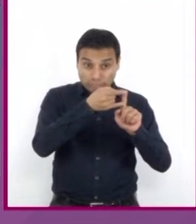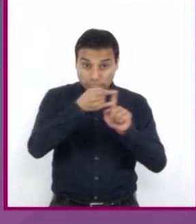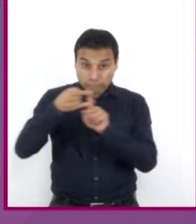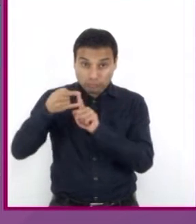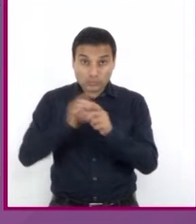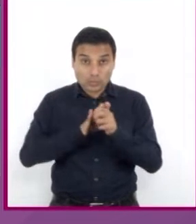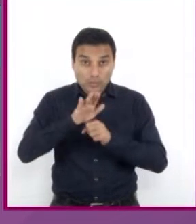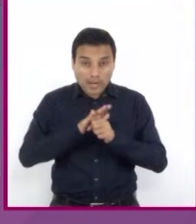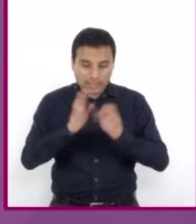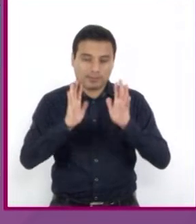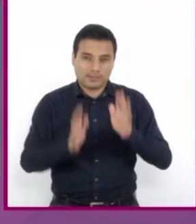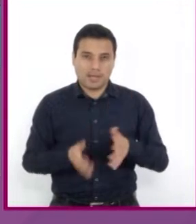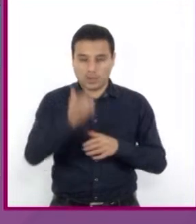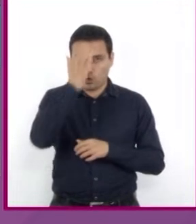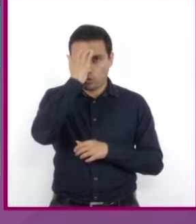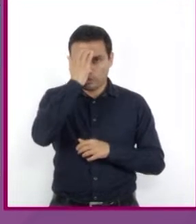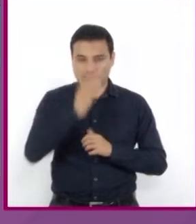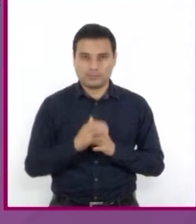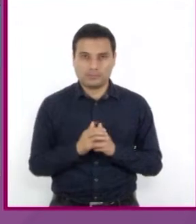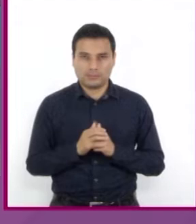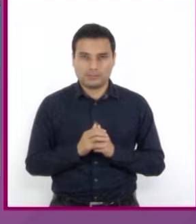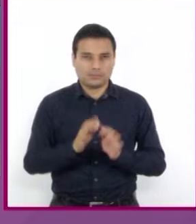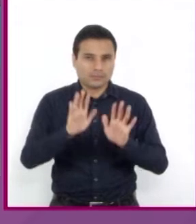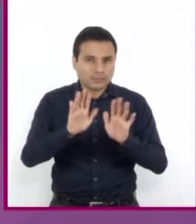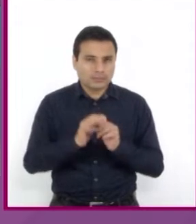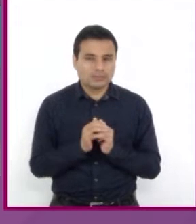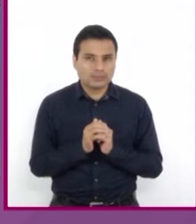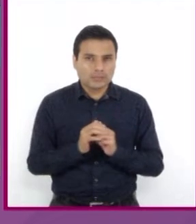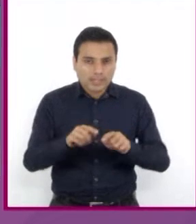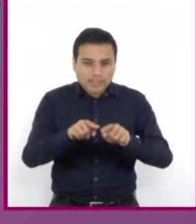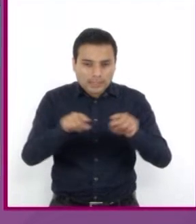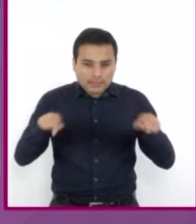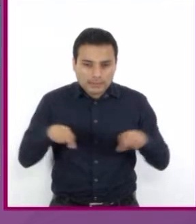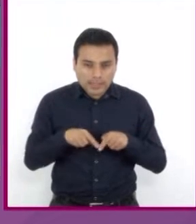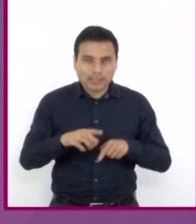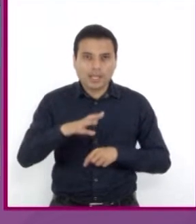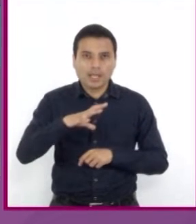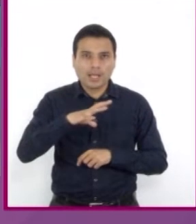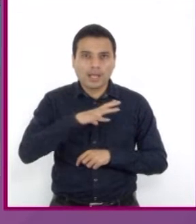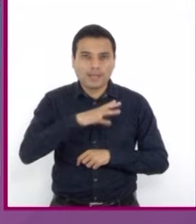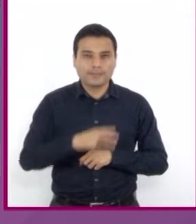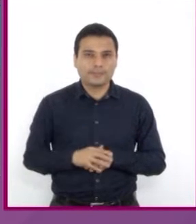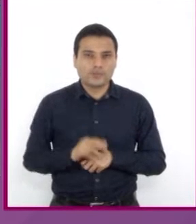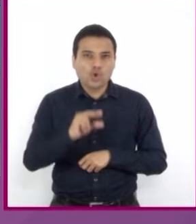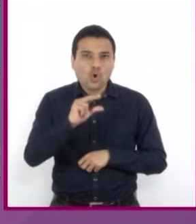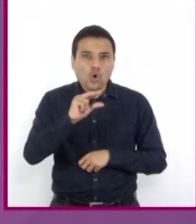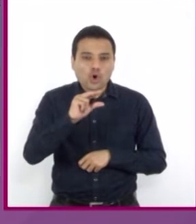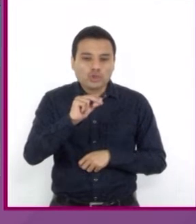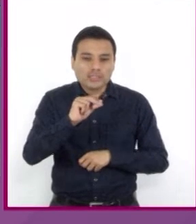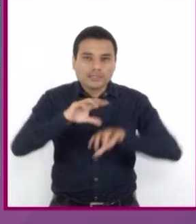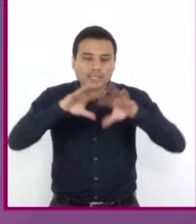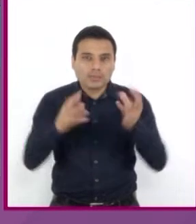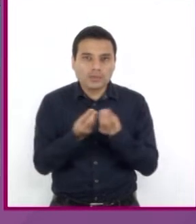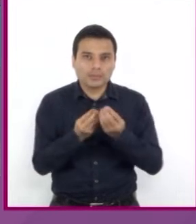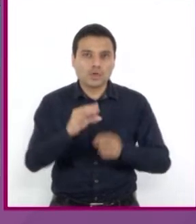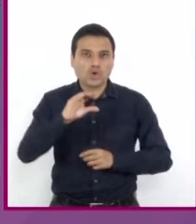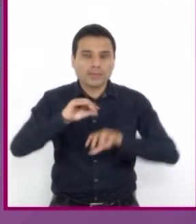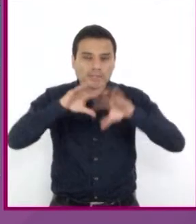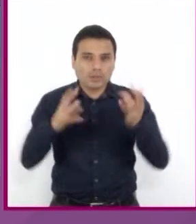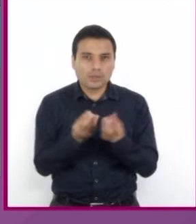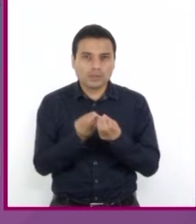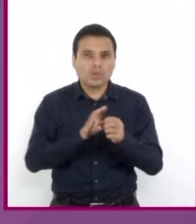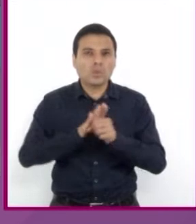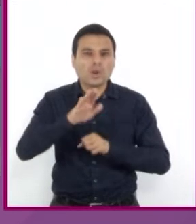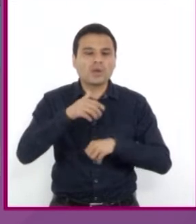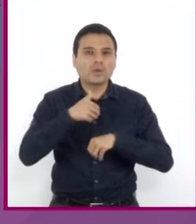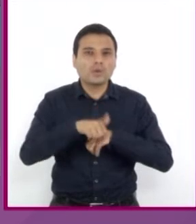Pero, ¿qué término en la sucesión ocupa el estanque que tiene 80 o 90 losetas por lado? Hacerlo en la tabla de